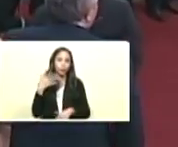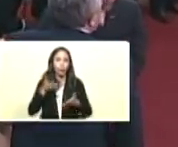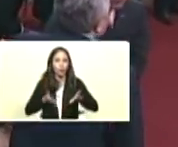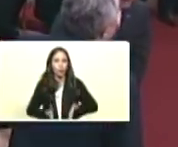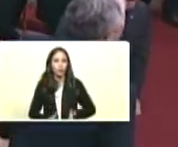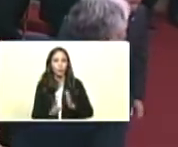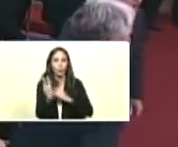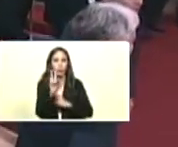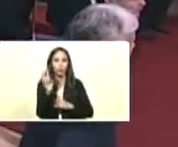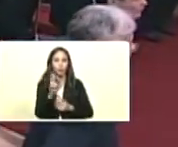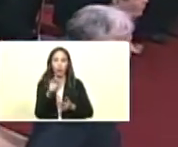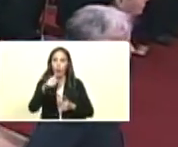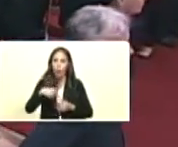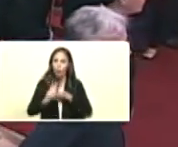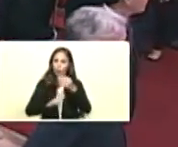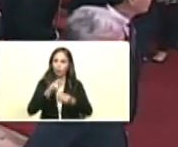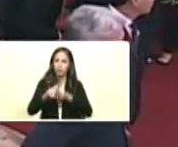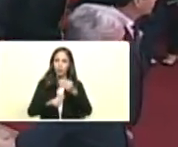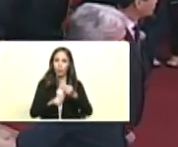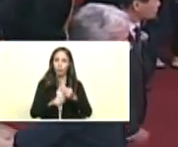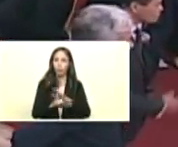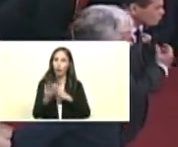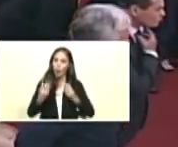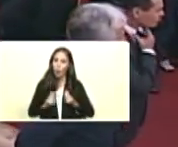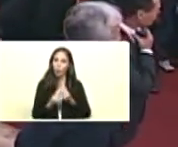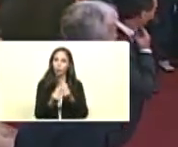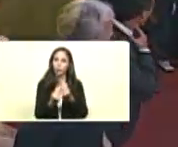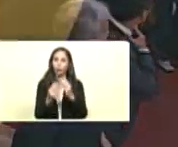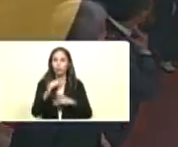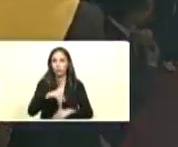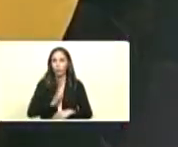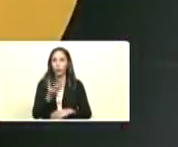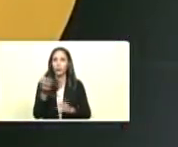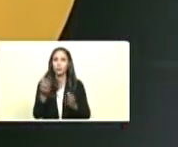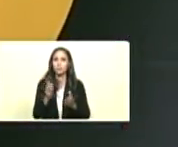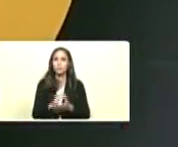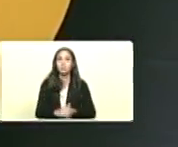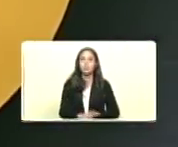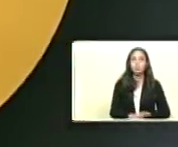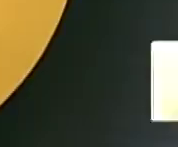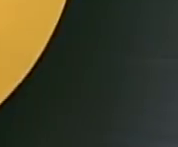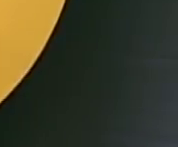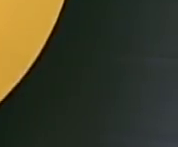orgullosos de lo que hoy está sucediendo. Juntos podemos más.